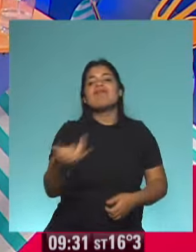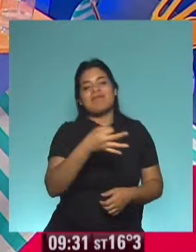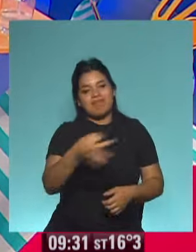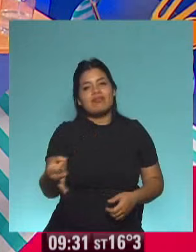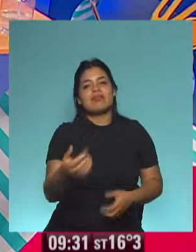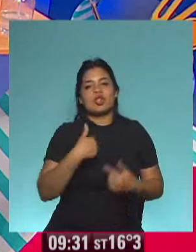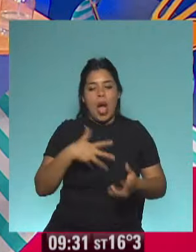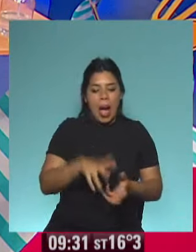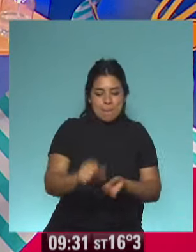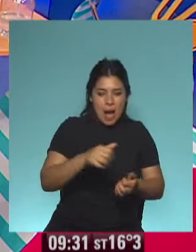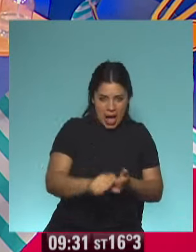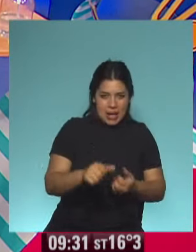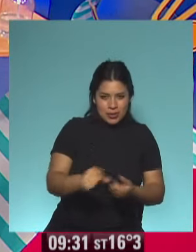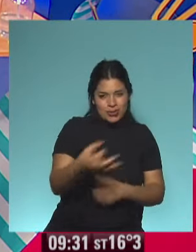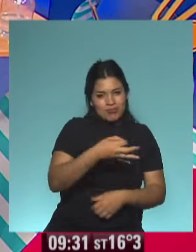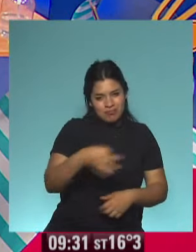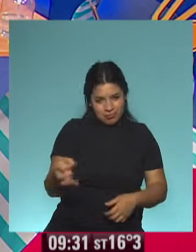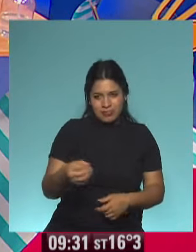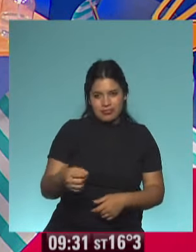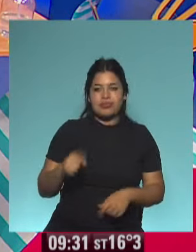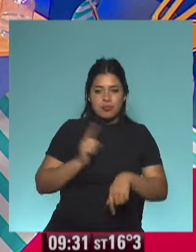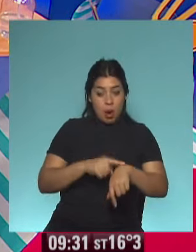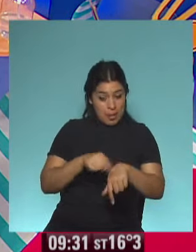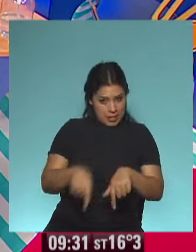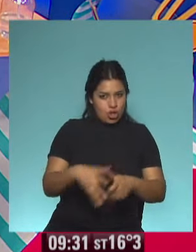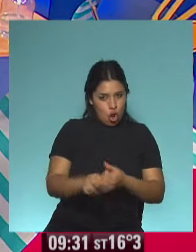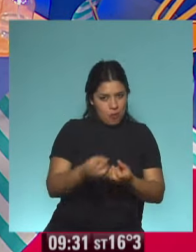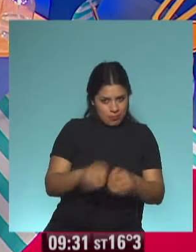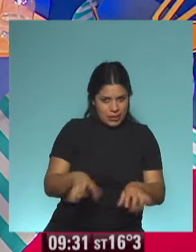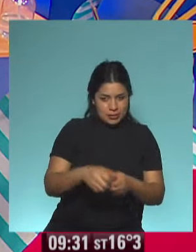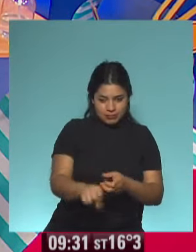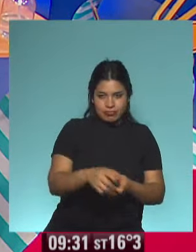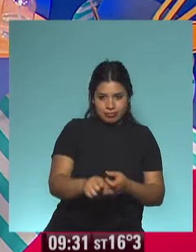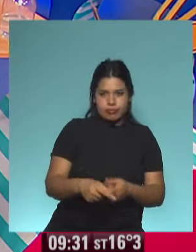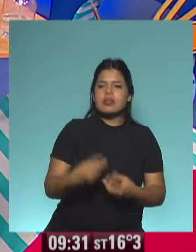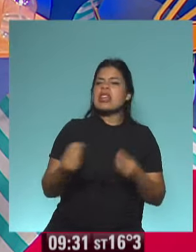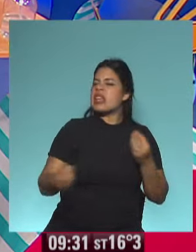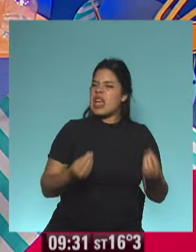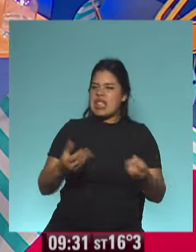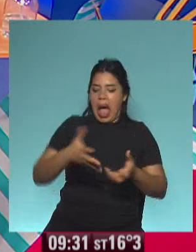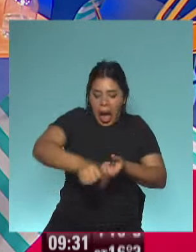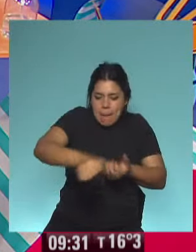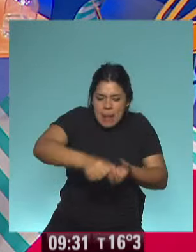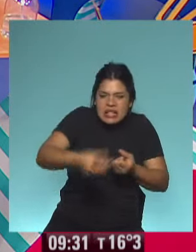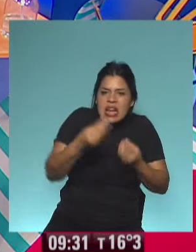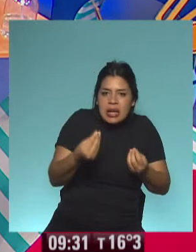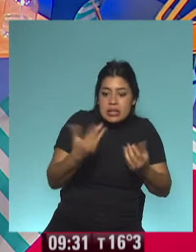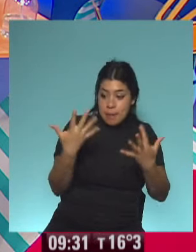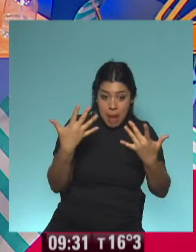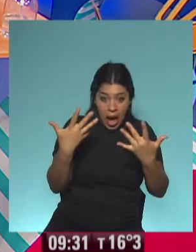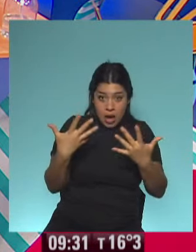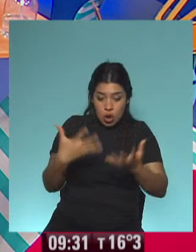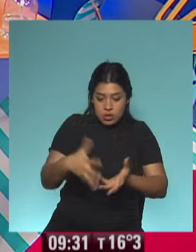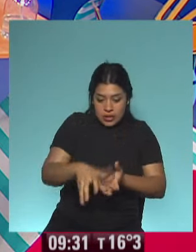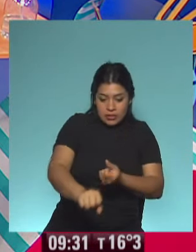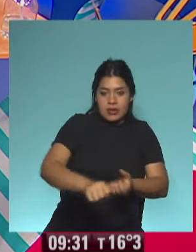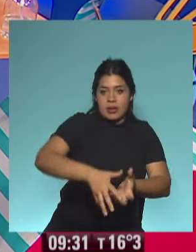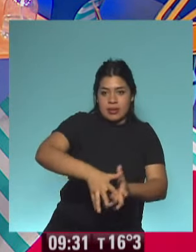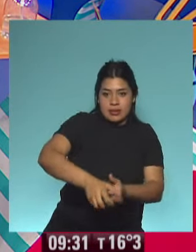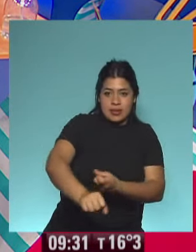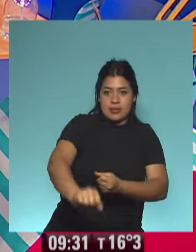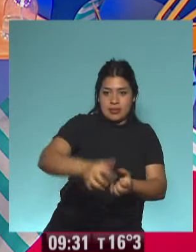amasar un poquito, que es justamente lo que empiezo a hacer. Que es amasar, uno va con la mano apretando, sí. y dándole